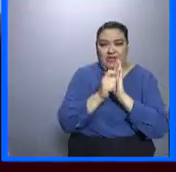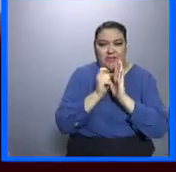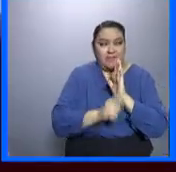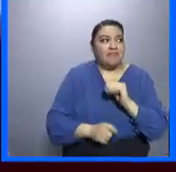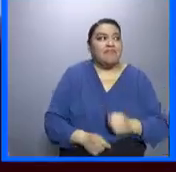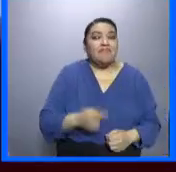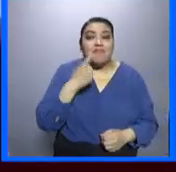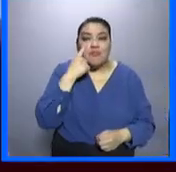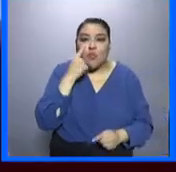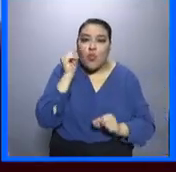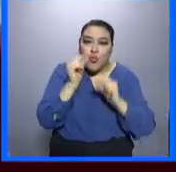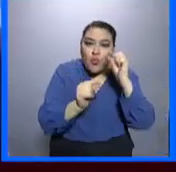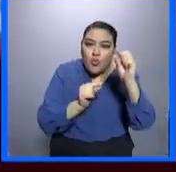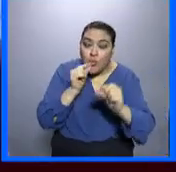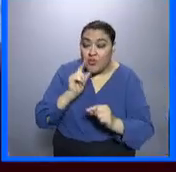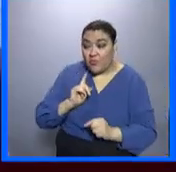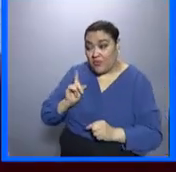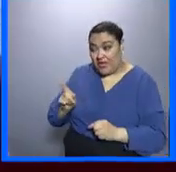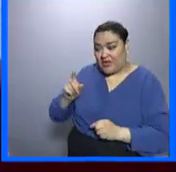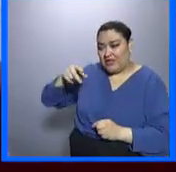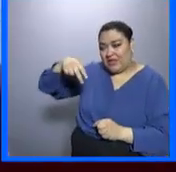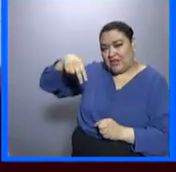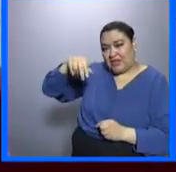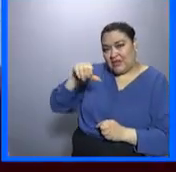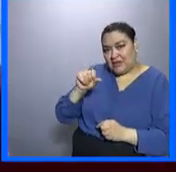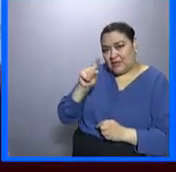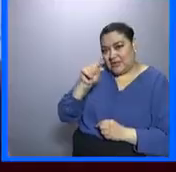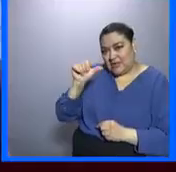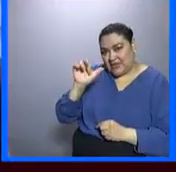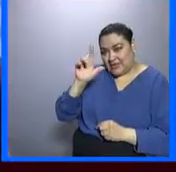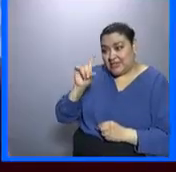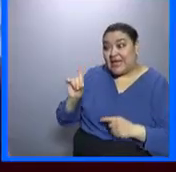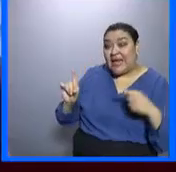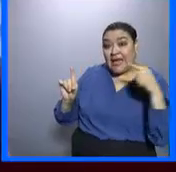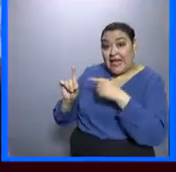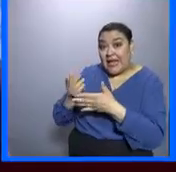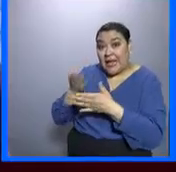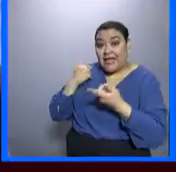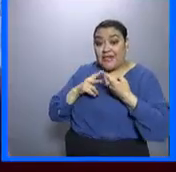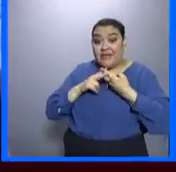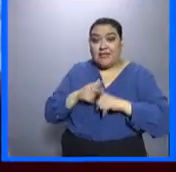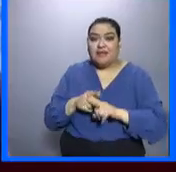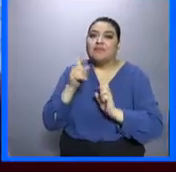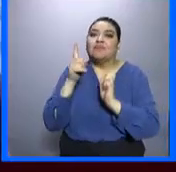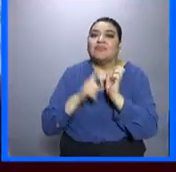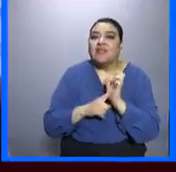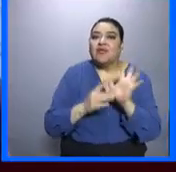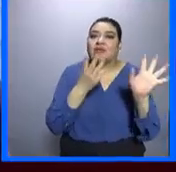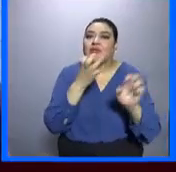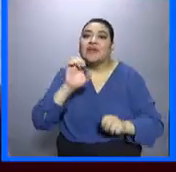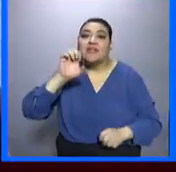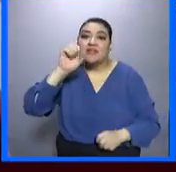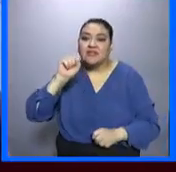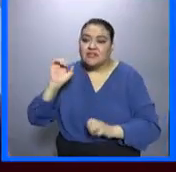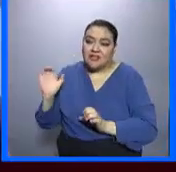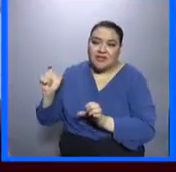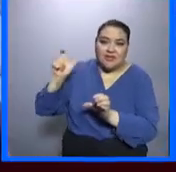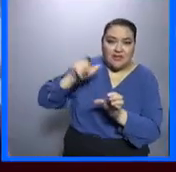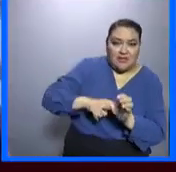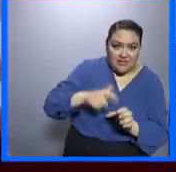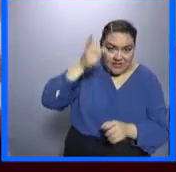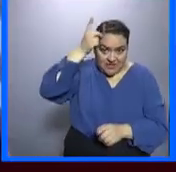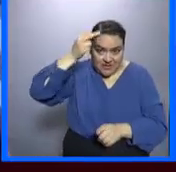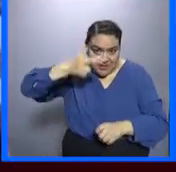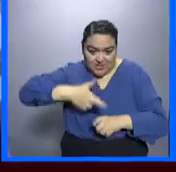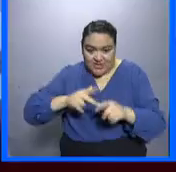va perfeccionando. Miguel Nazar es un hombre que aparece en 1960 cuando ingresa a la Dirección Federal